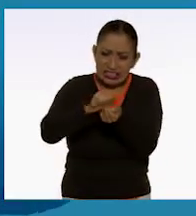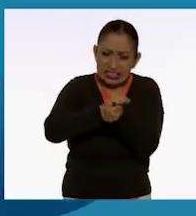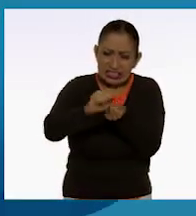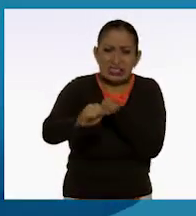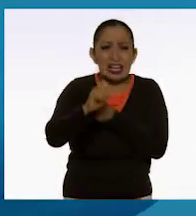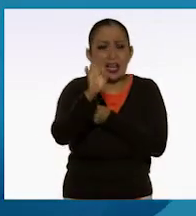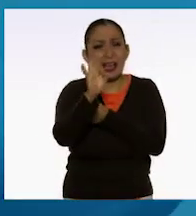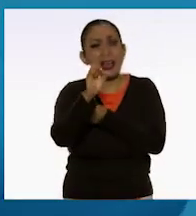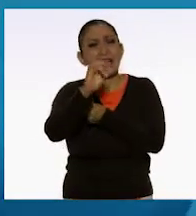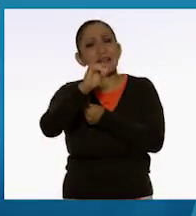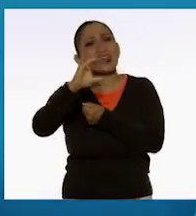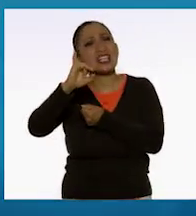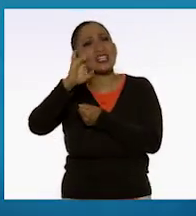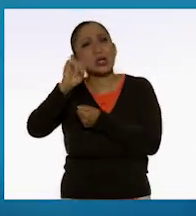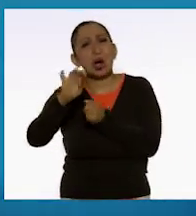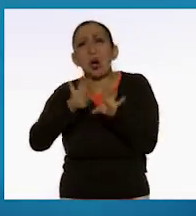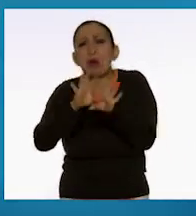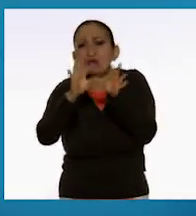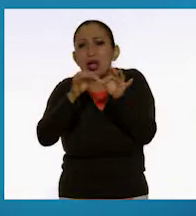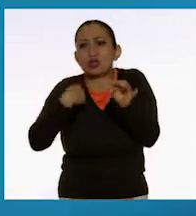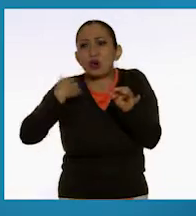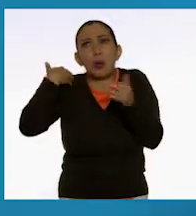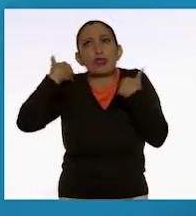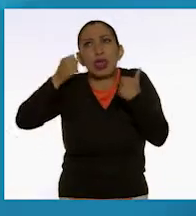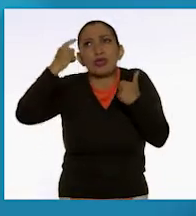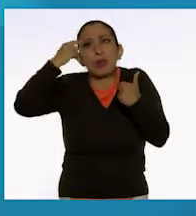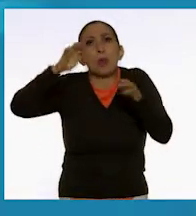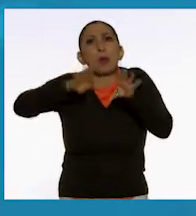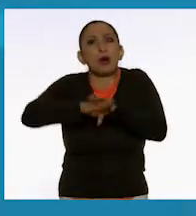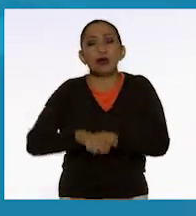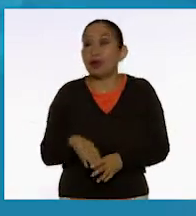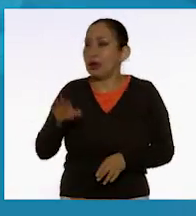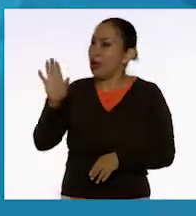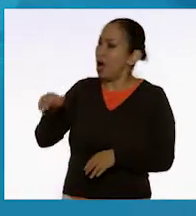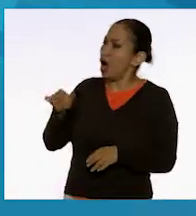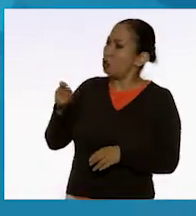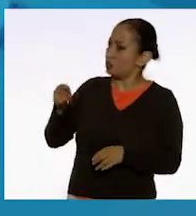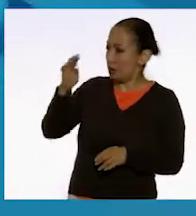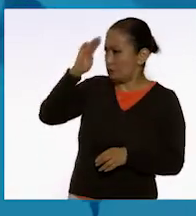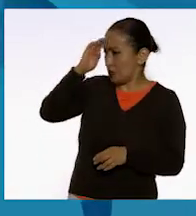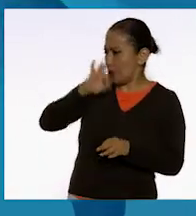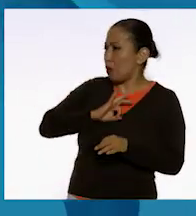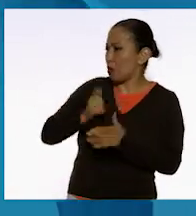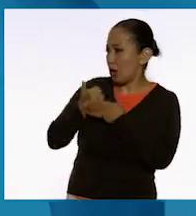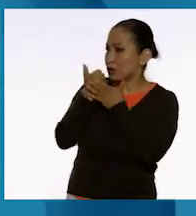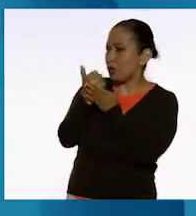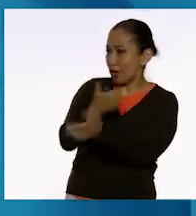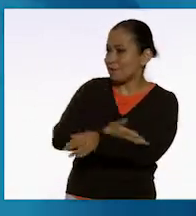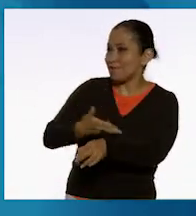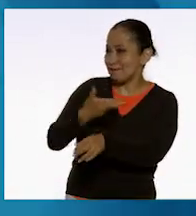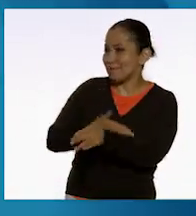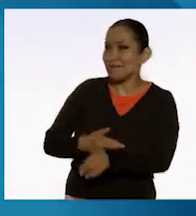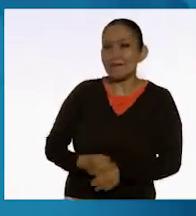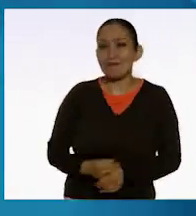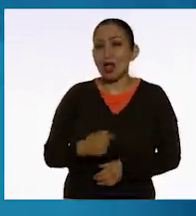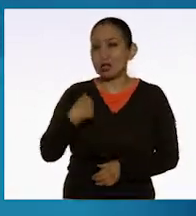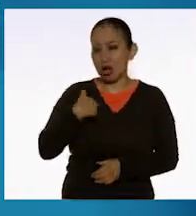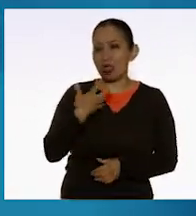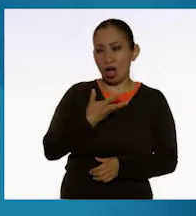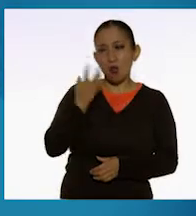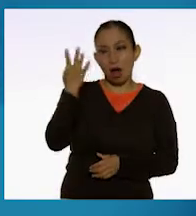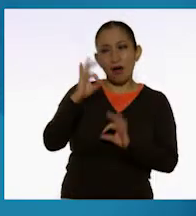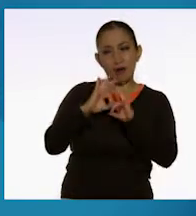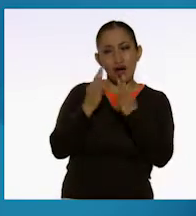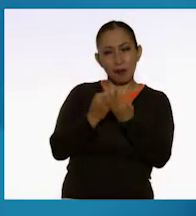fricción. ¿Cómo voy a explicarla si no la entiendo? Agustín, pienso que puedo ayudarte a solucionarlo. Yo tengo un